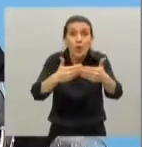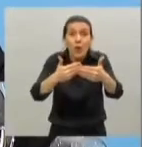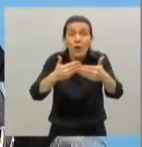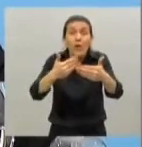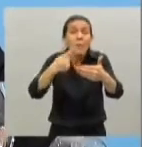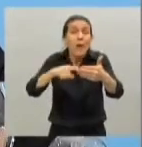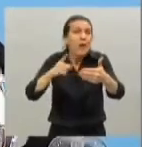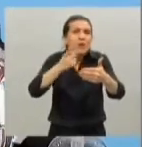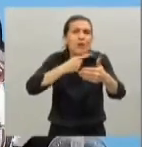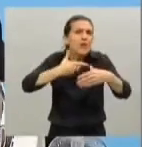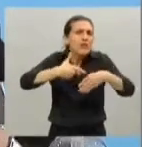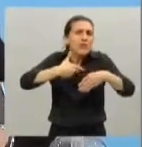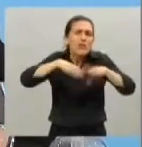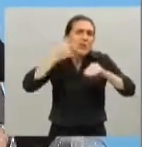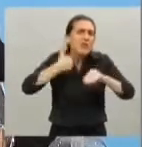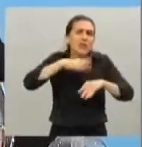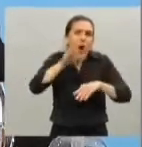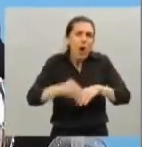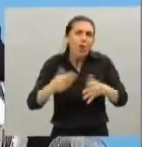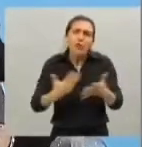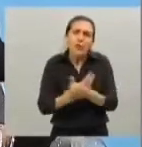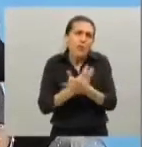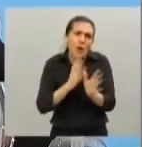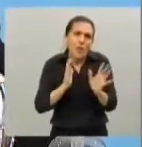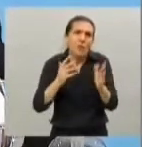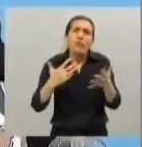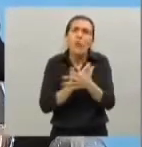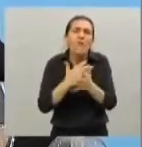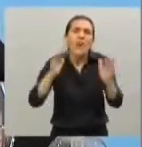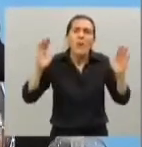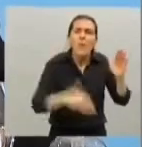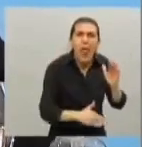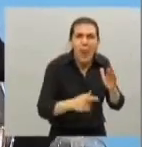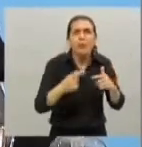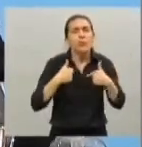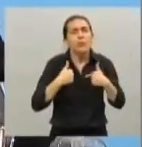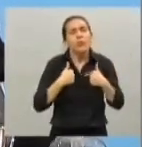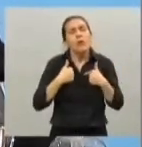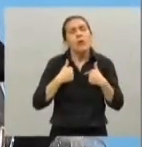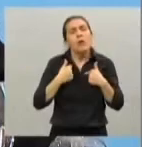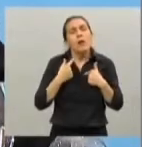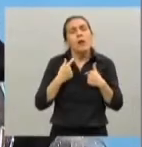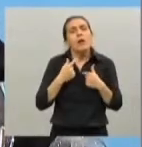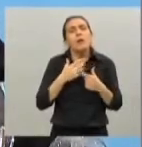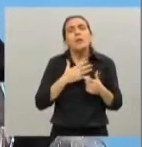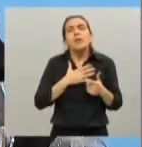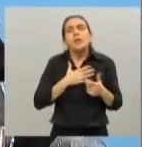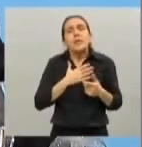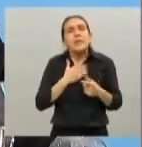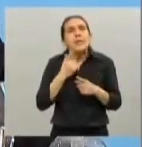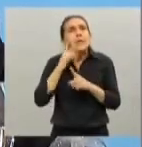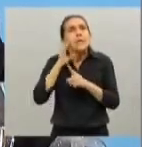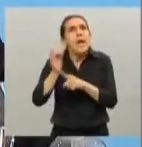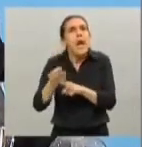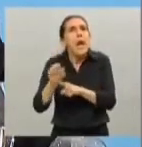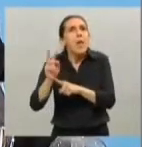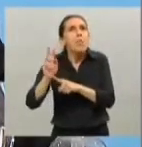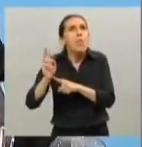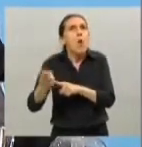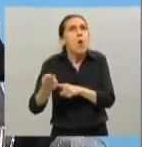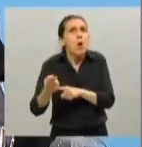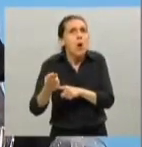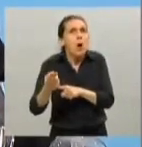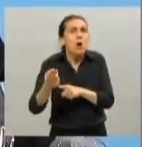de distinta manera presionan. Y es probablemente que vayamos a una cuestión oscilante de aflojar, tener que volver